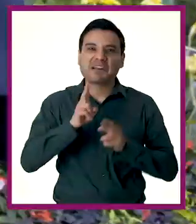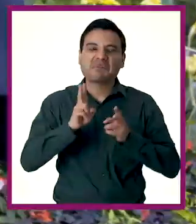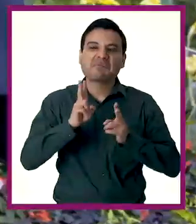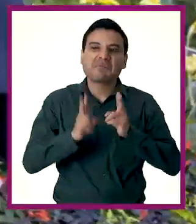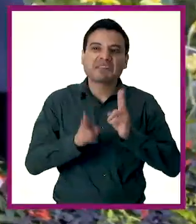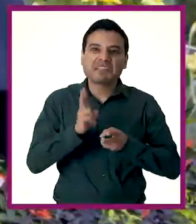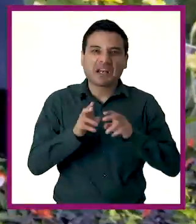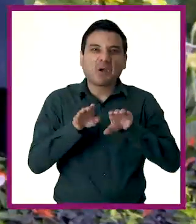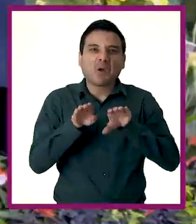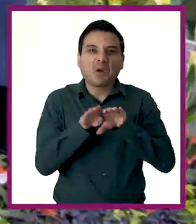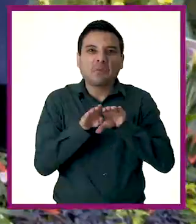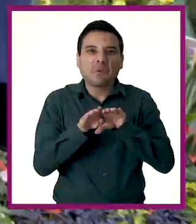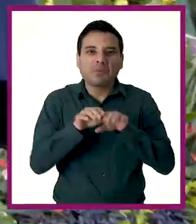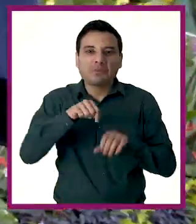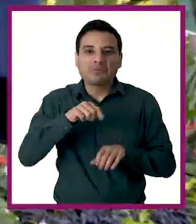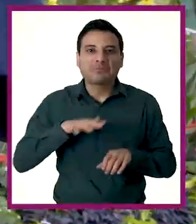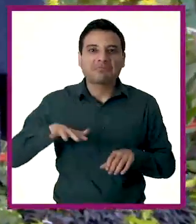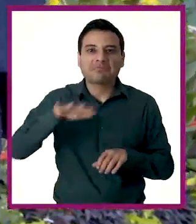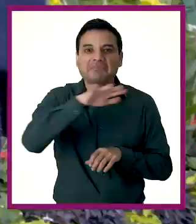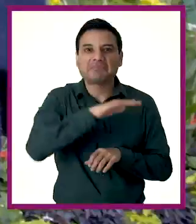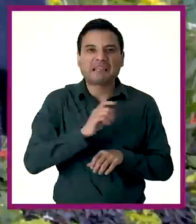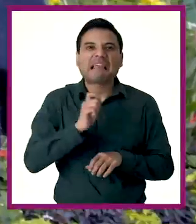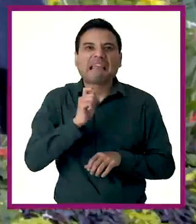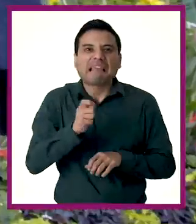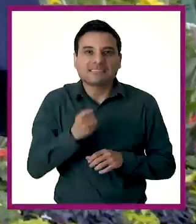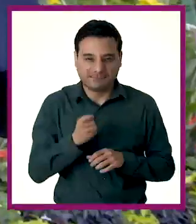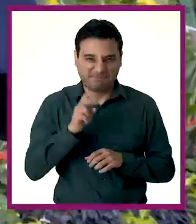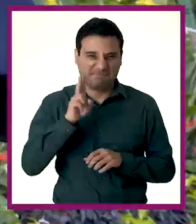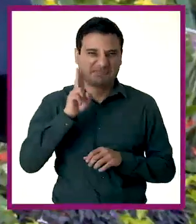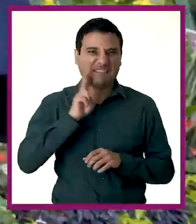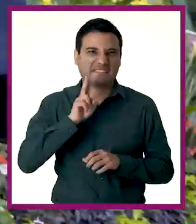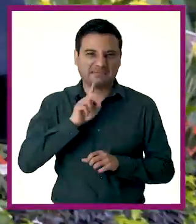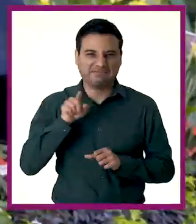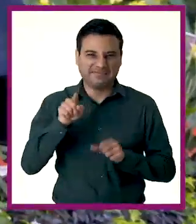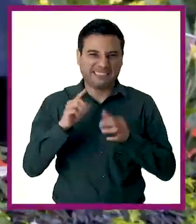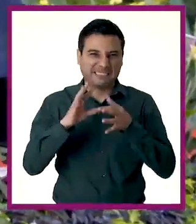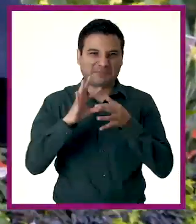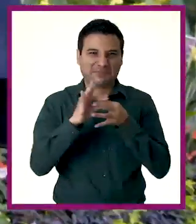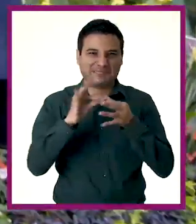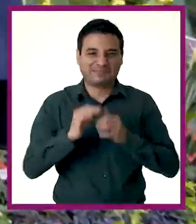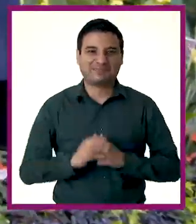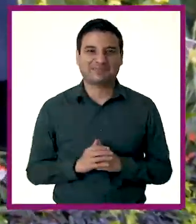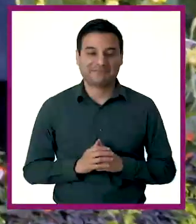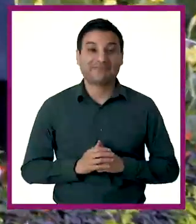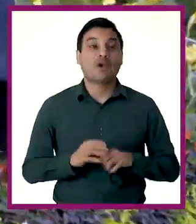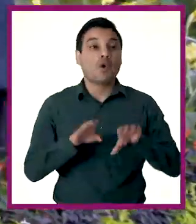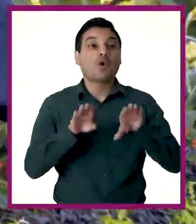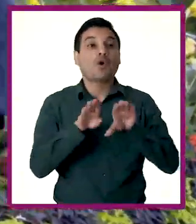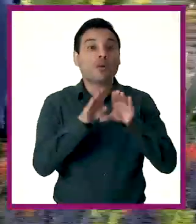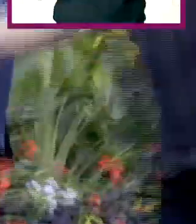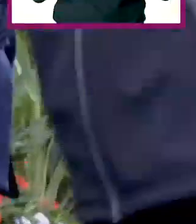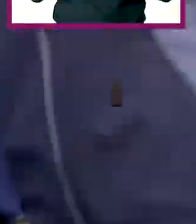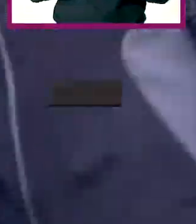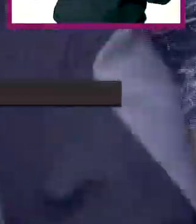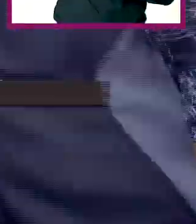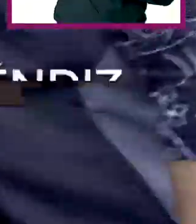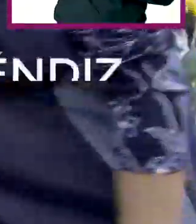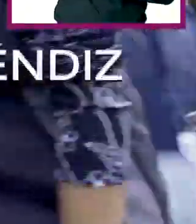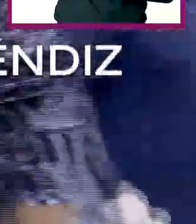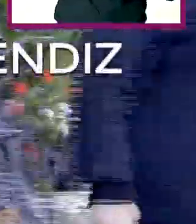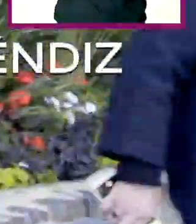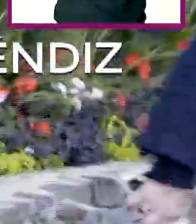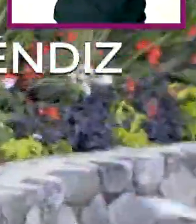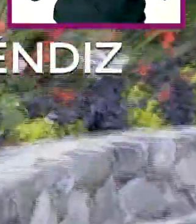platique y sepamos mucho más de lo que es The Butchered Gardens. ¿Cómo, Alejandra? Bien. ¿Cómo estás?